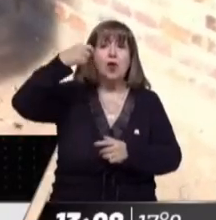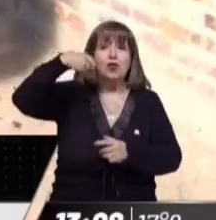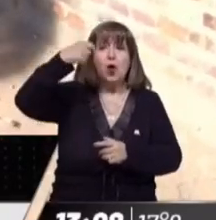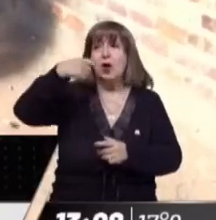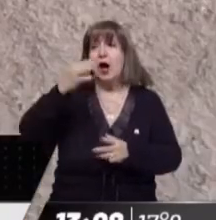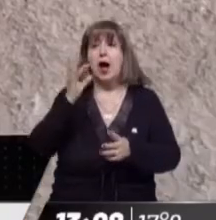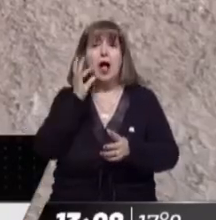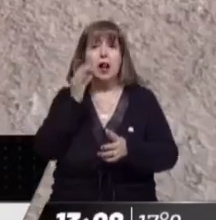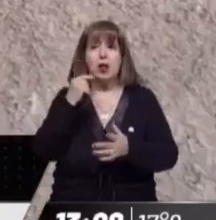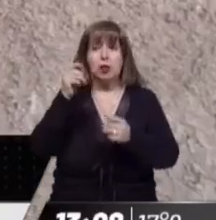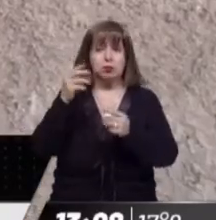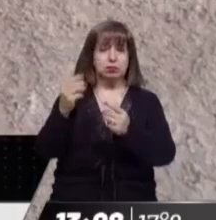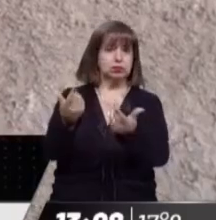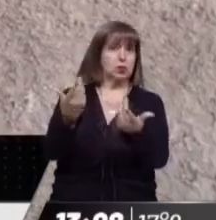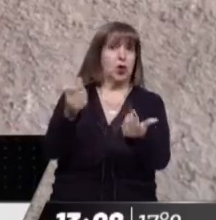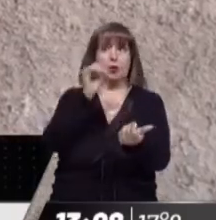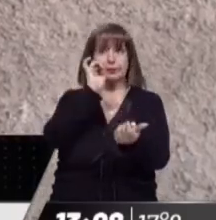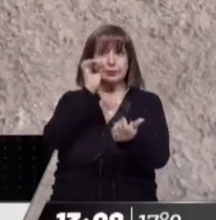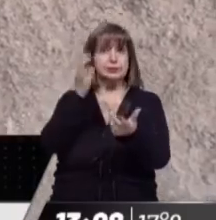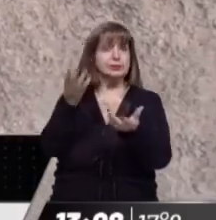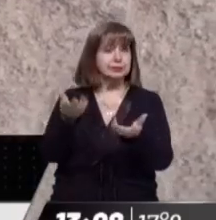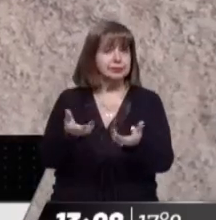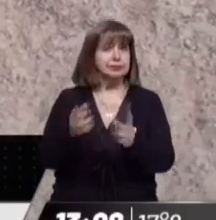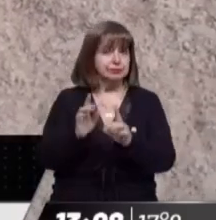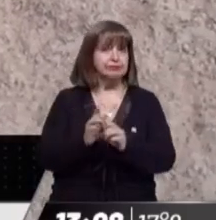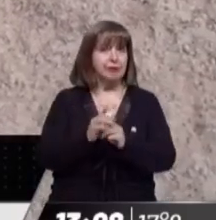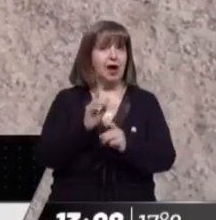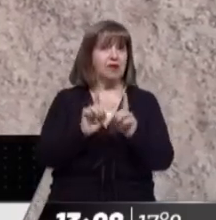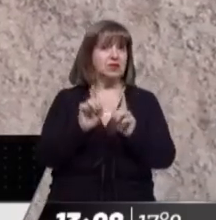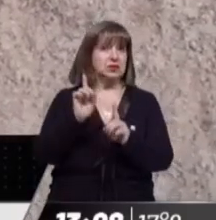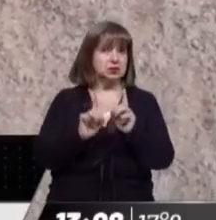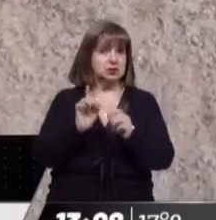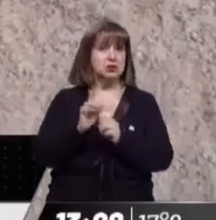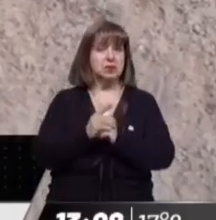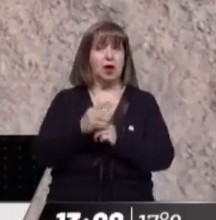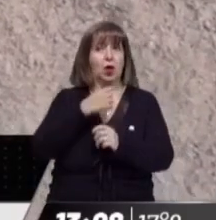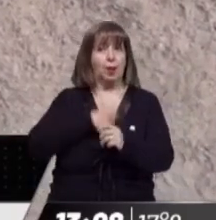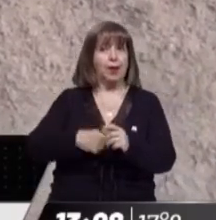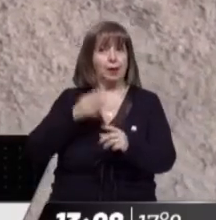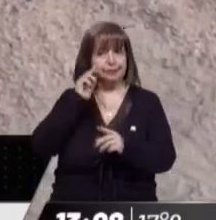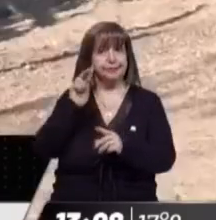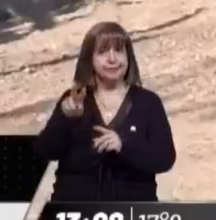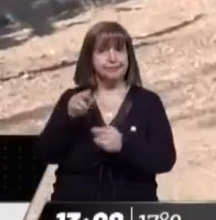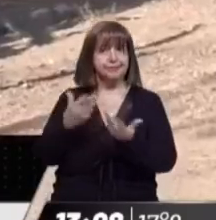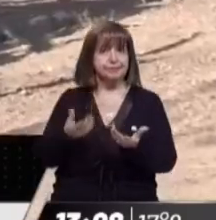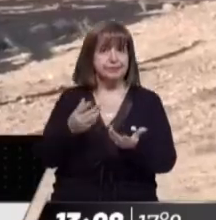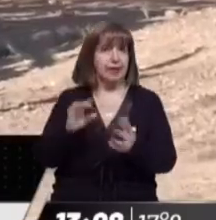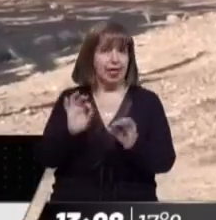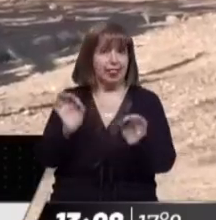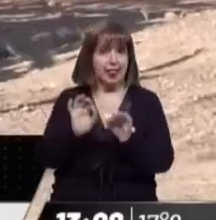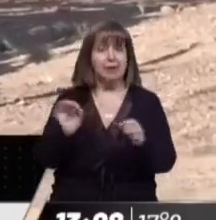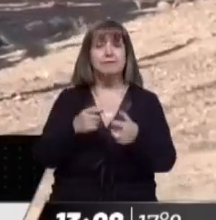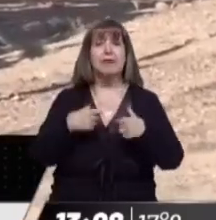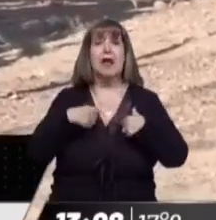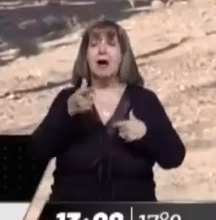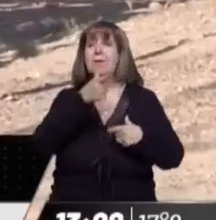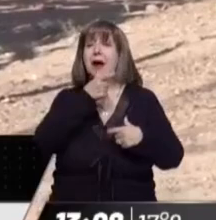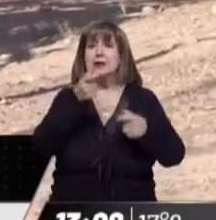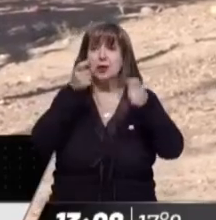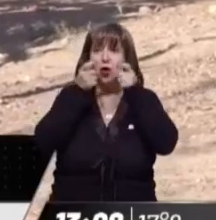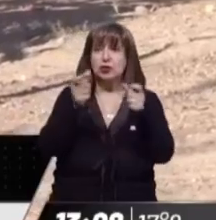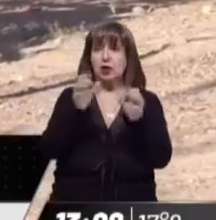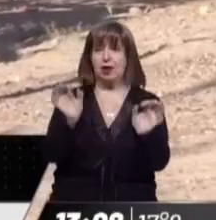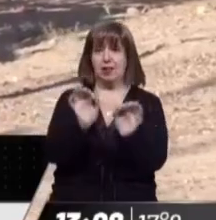entregados Y lamentablemente sí eh esto pasa porque no no hay un control m Hay a veces que la